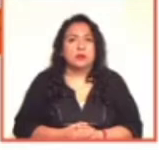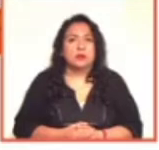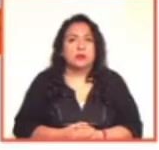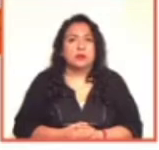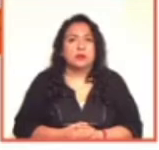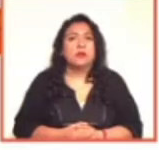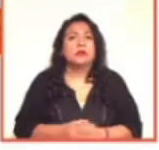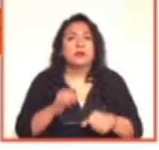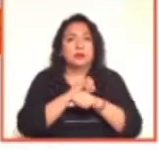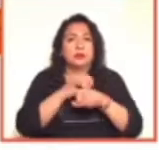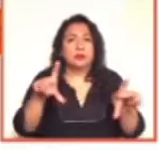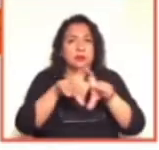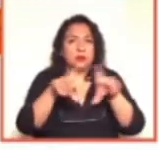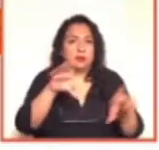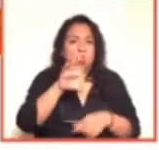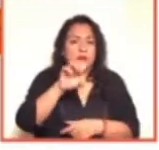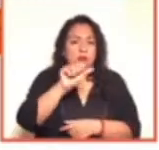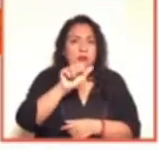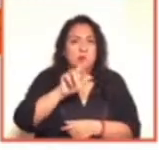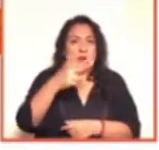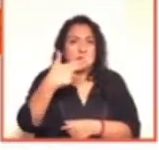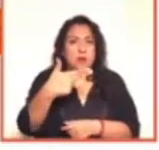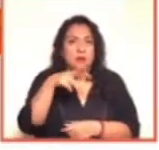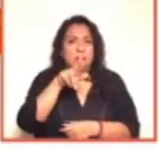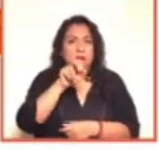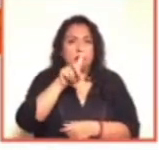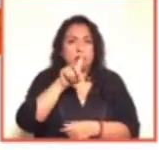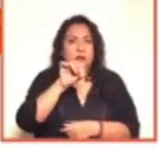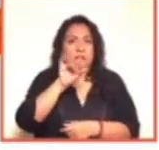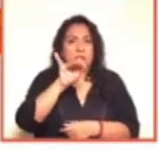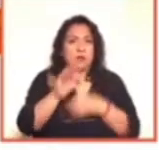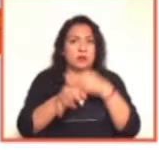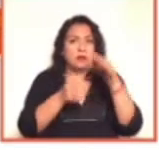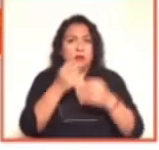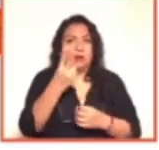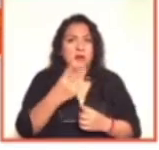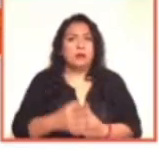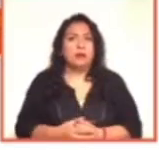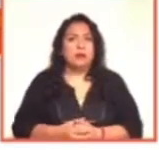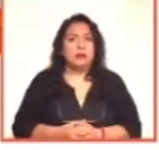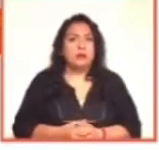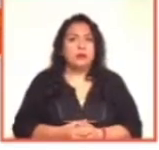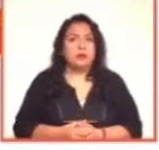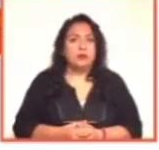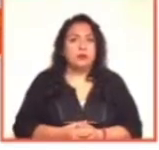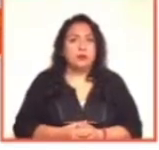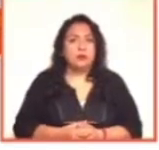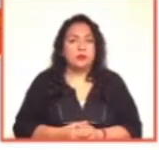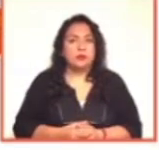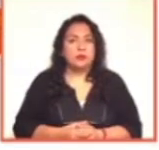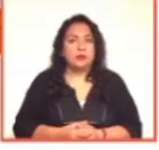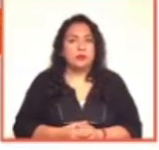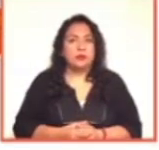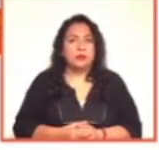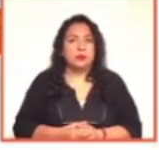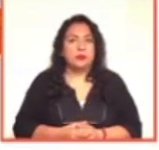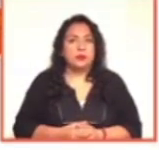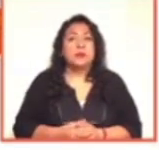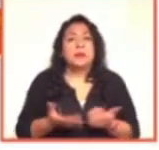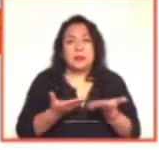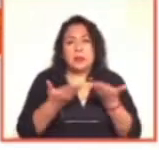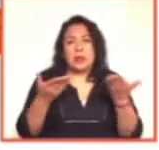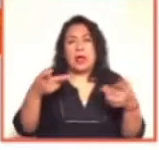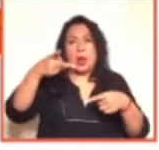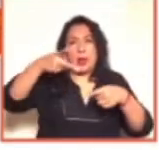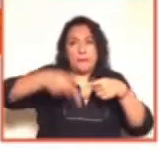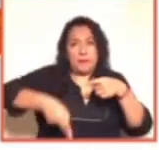Con información y texto de César H. Meléndez, Rodrigo Peredo, Noticias 22. Es momento de hacer una